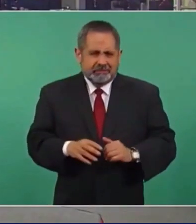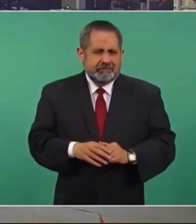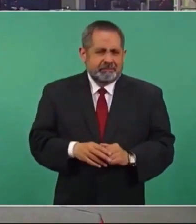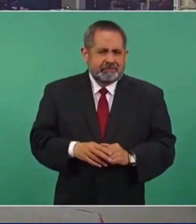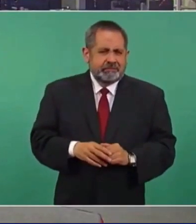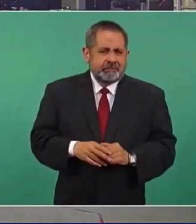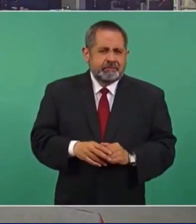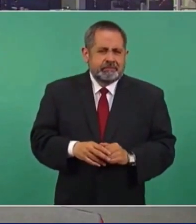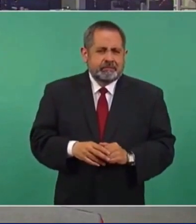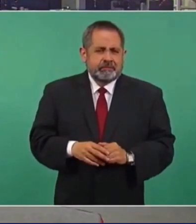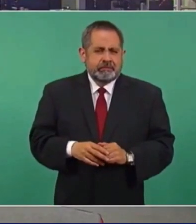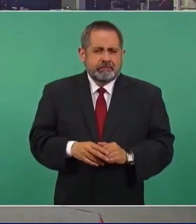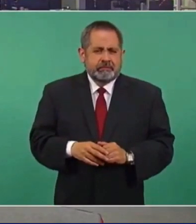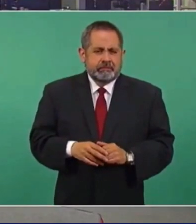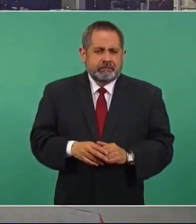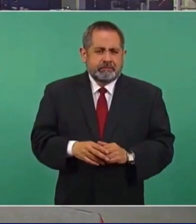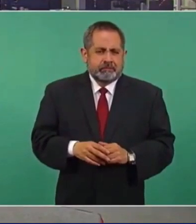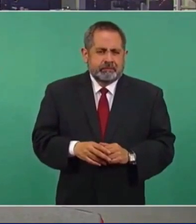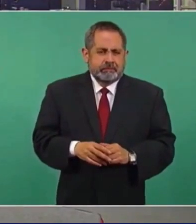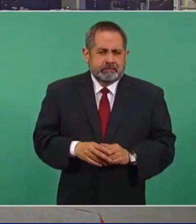Sobre todo, ¿eh?